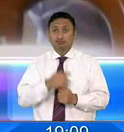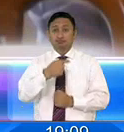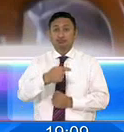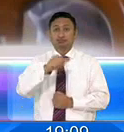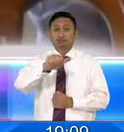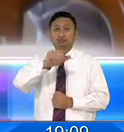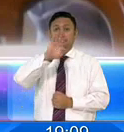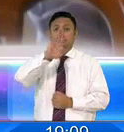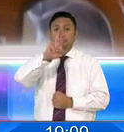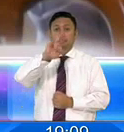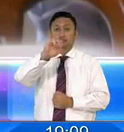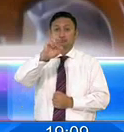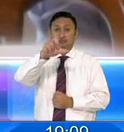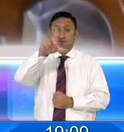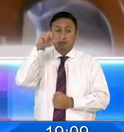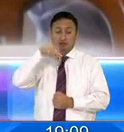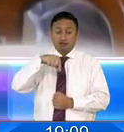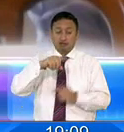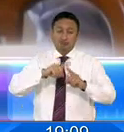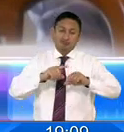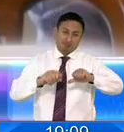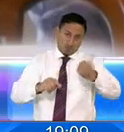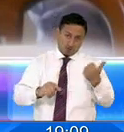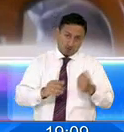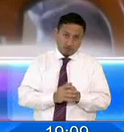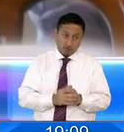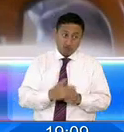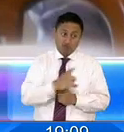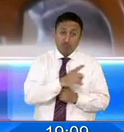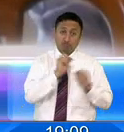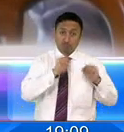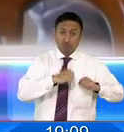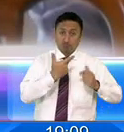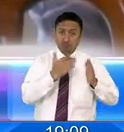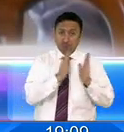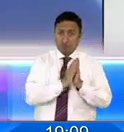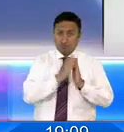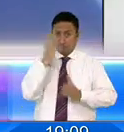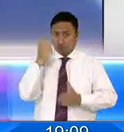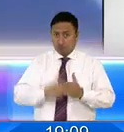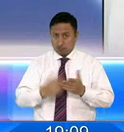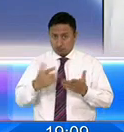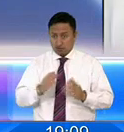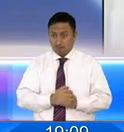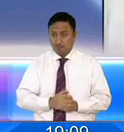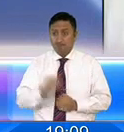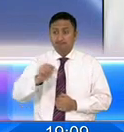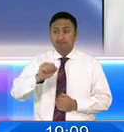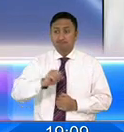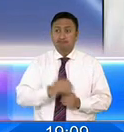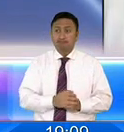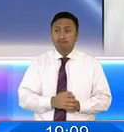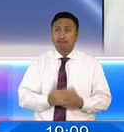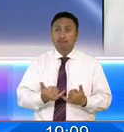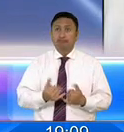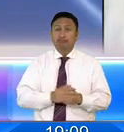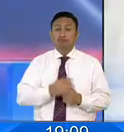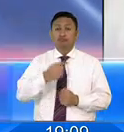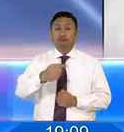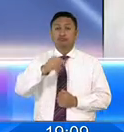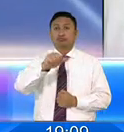en cambio, mantiene medidas sustitutivas. Para ella también se pidió la caución. Efectivamente, pese a que a Gabriela